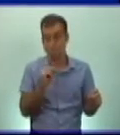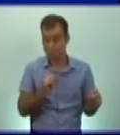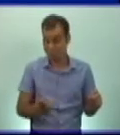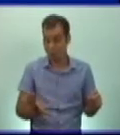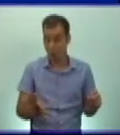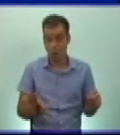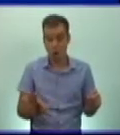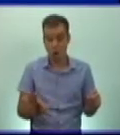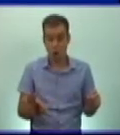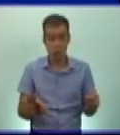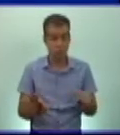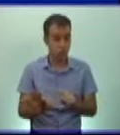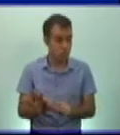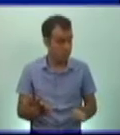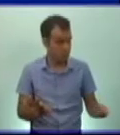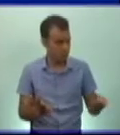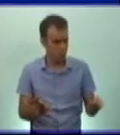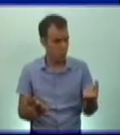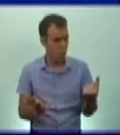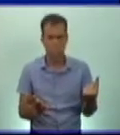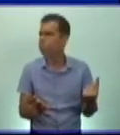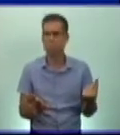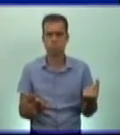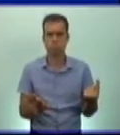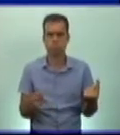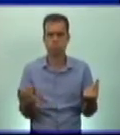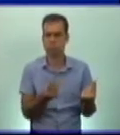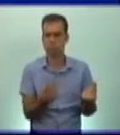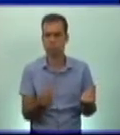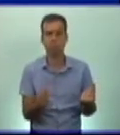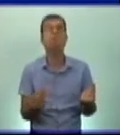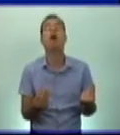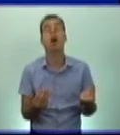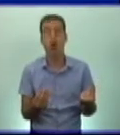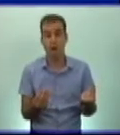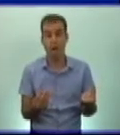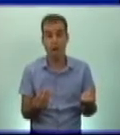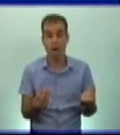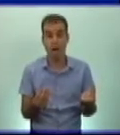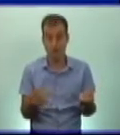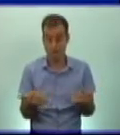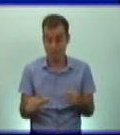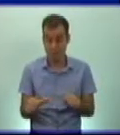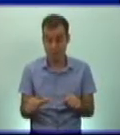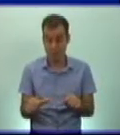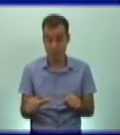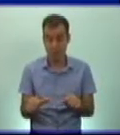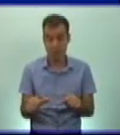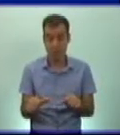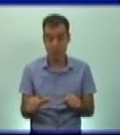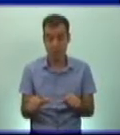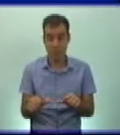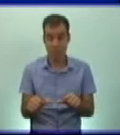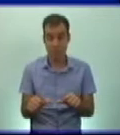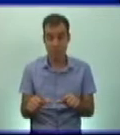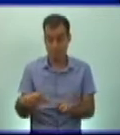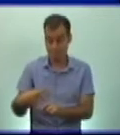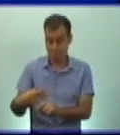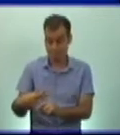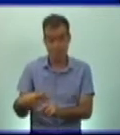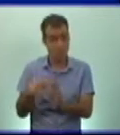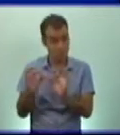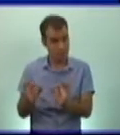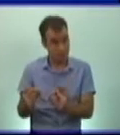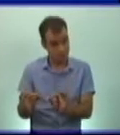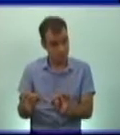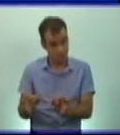los productos, 1. Insisto, reaccionantes, dioxígeno y octazufre se separan por el signo más.